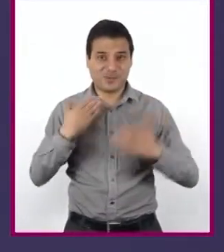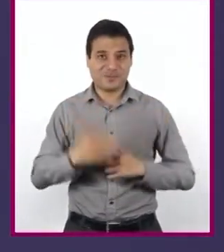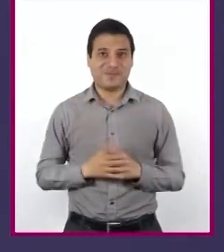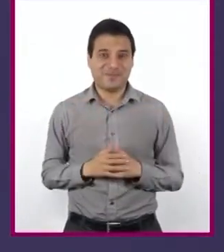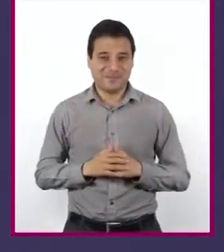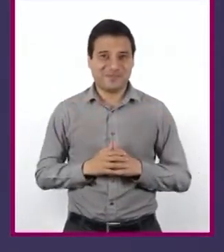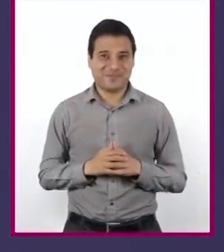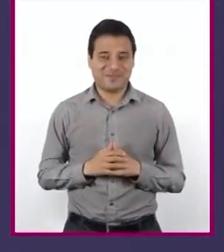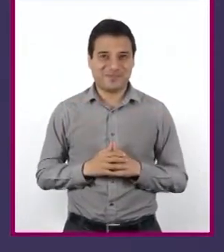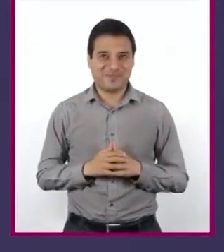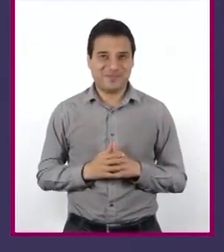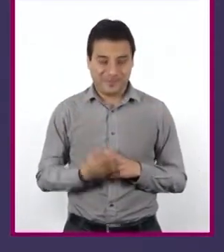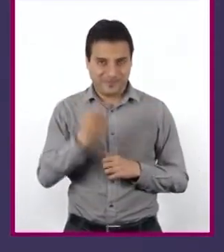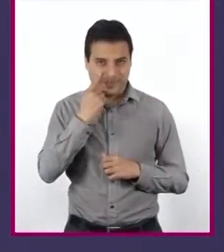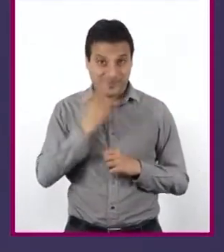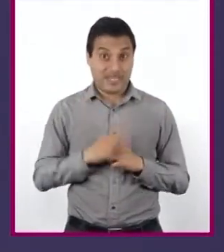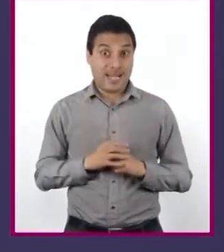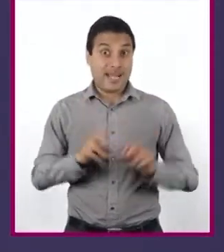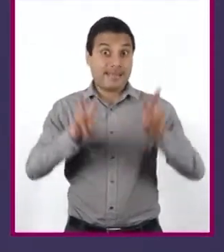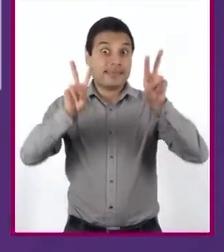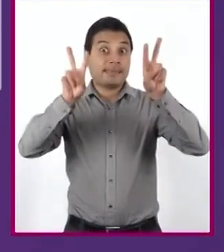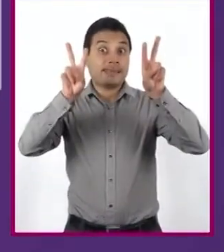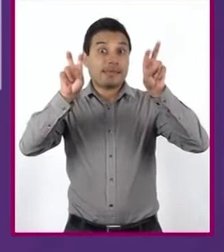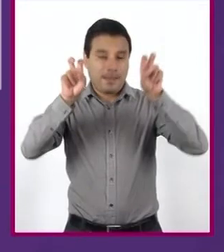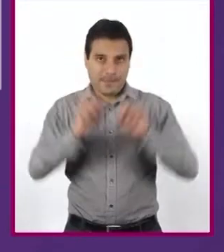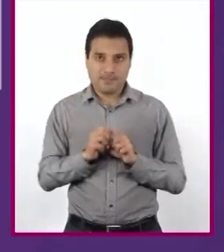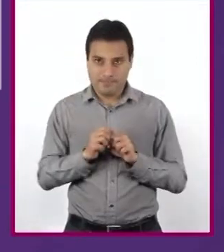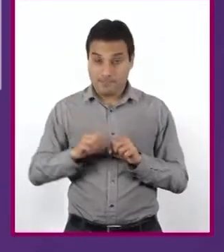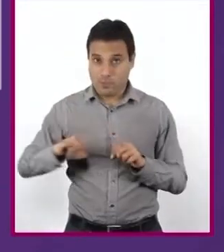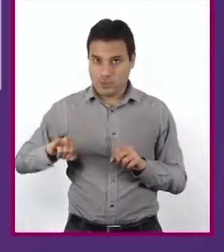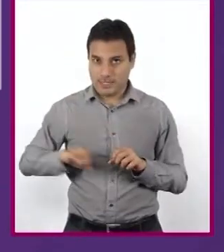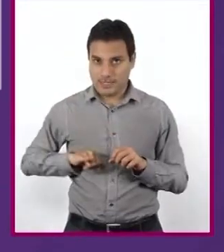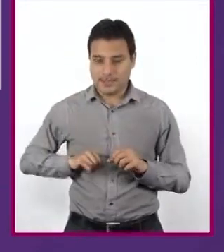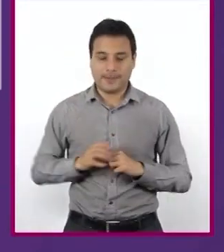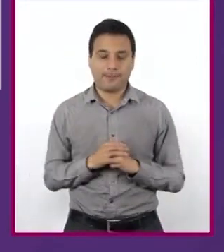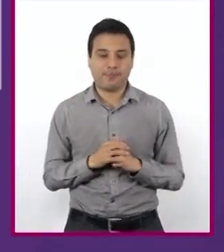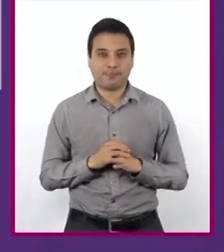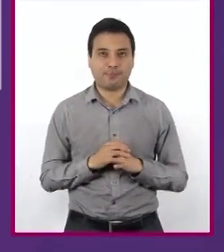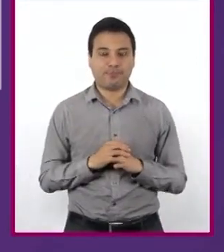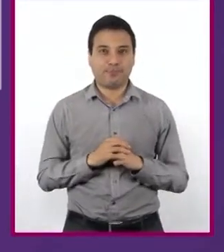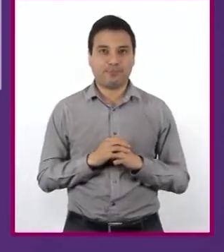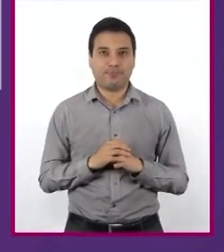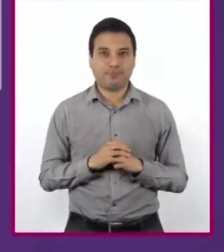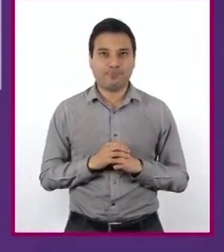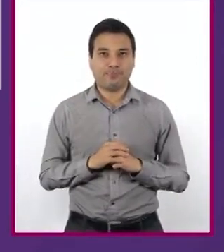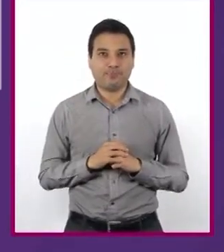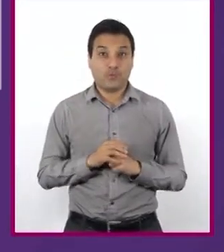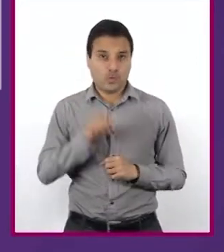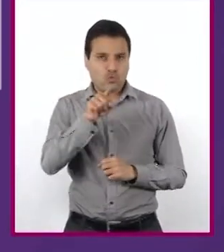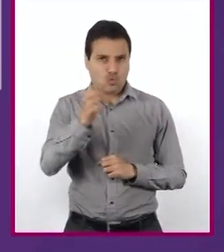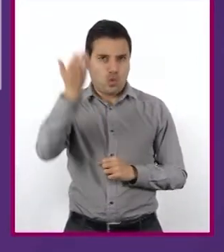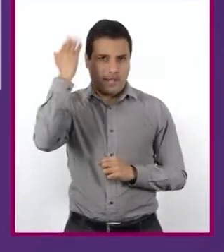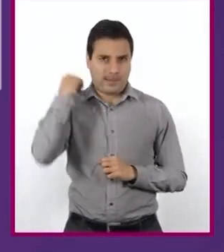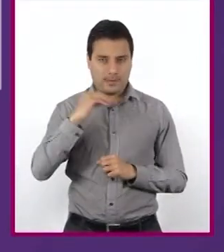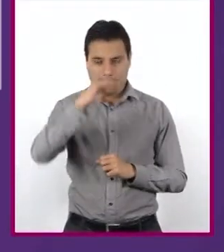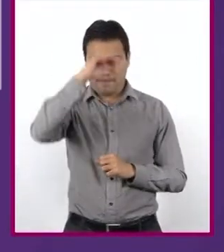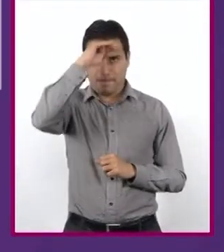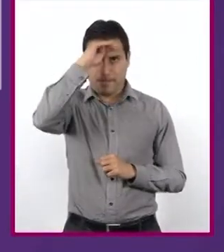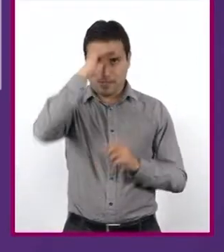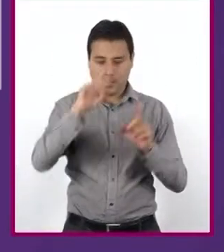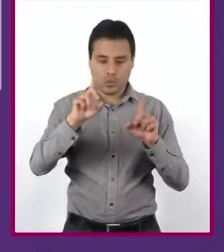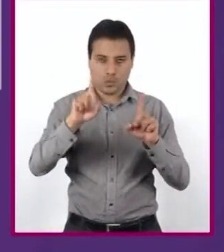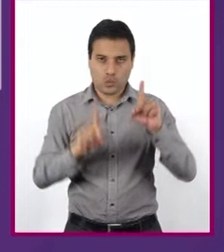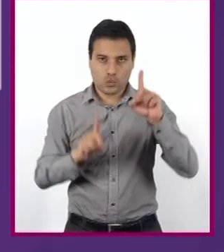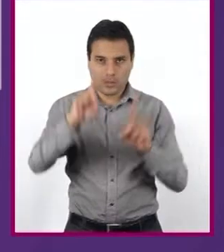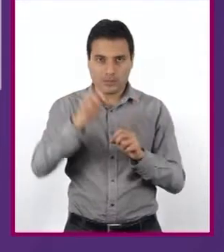Reflexionen acerca del tema que vamos a estudiar. ¿Alguna vez se han cuestionado: